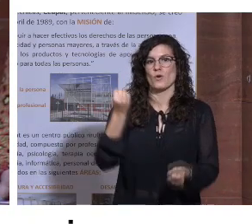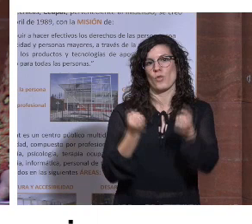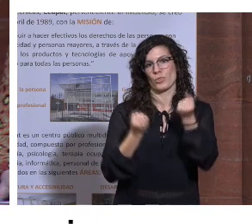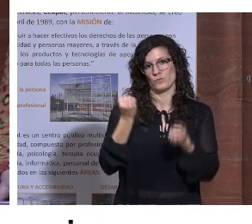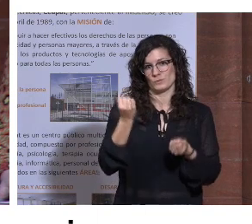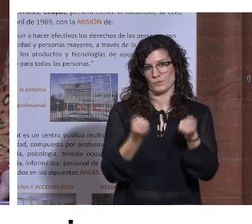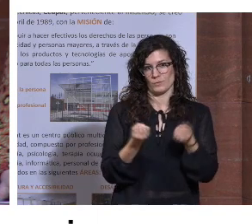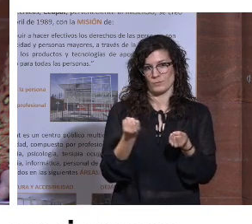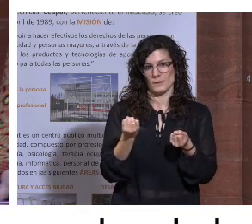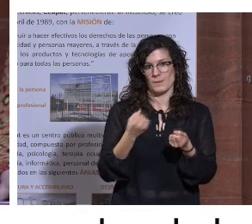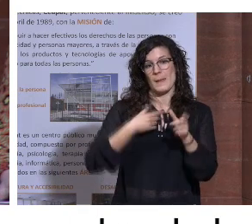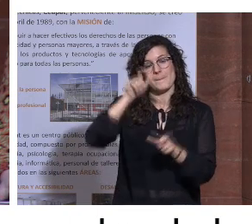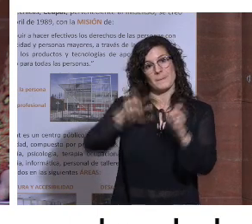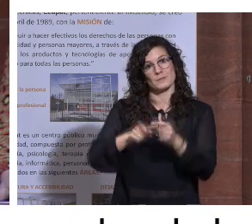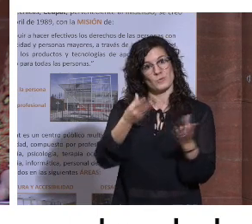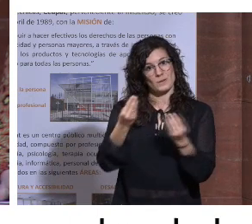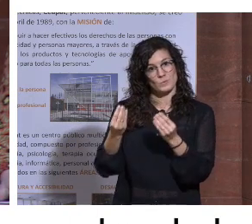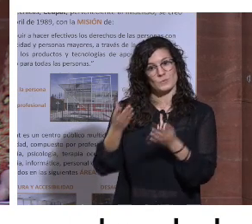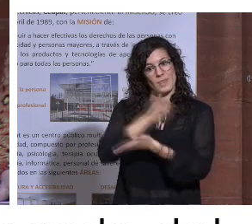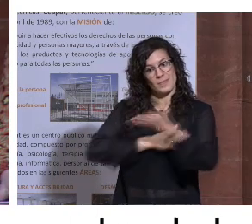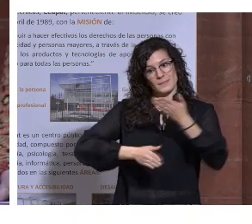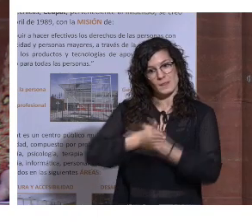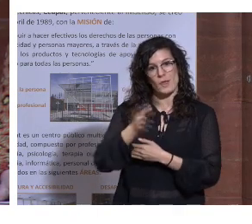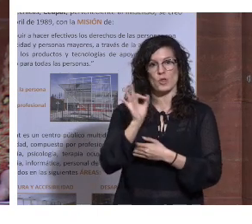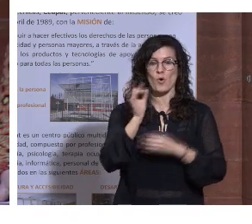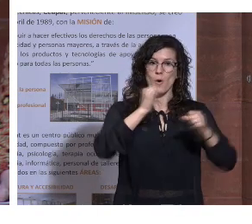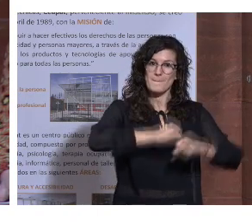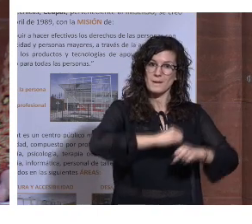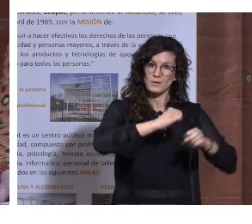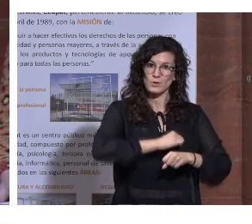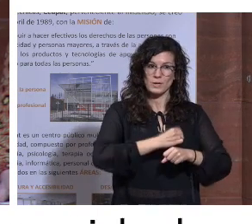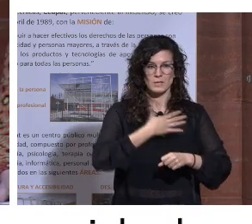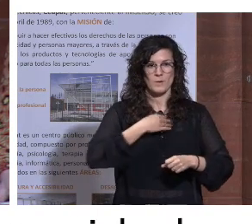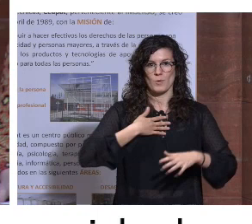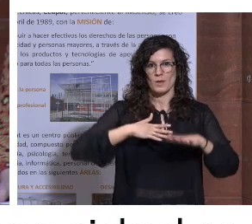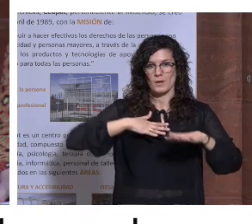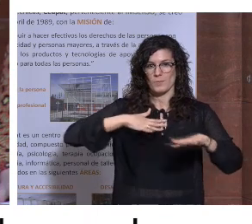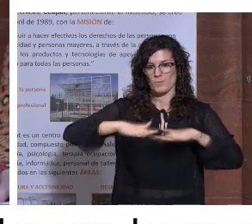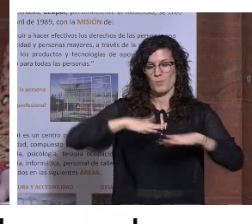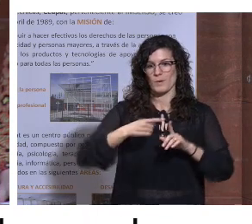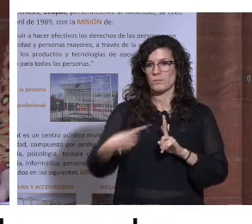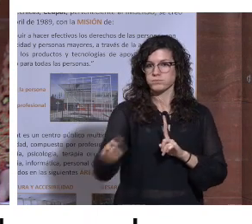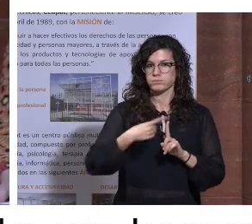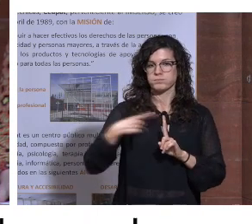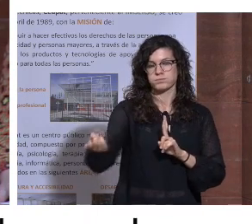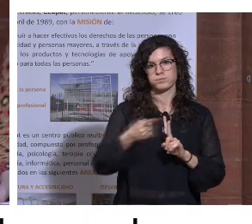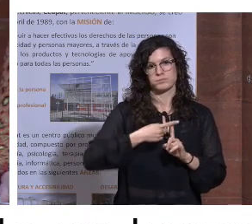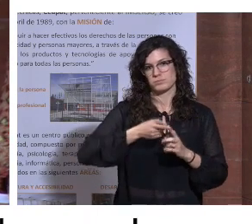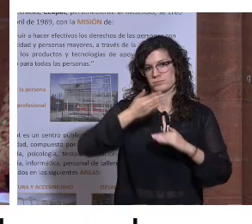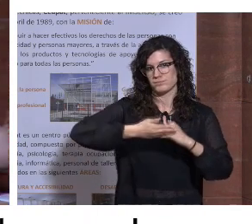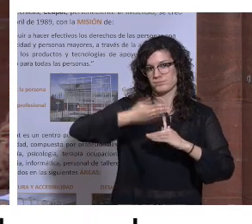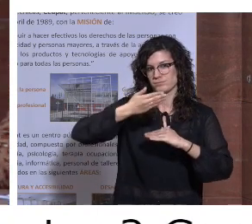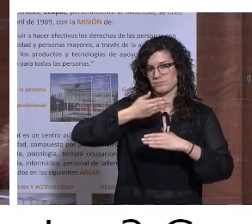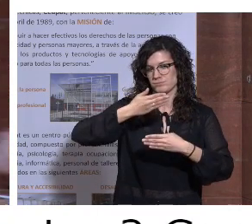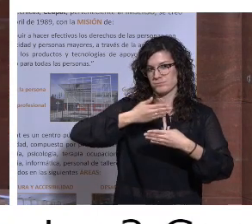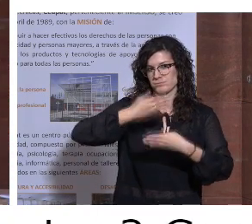Para muchas personas con discapacidad y personas mayores, desplazarse de un lugar a otro supone un gran problema, ¿no? Con la llegada de estos